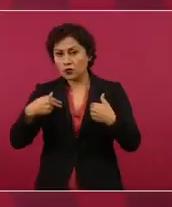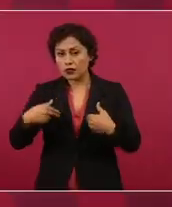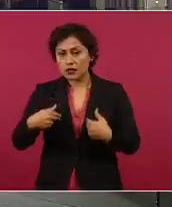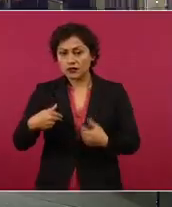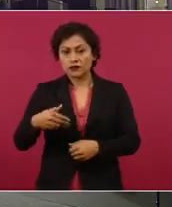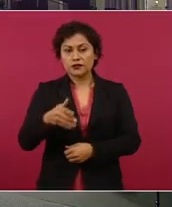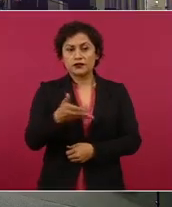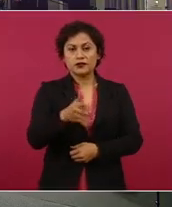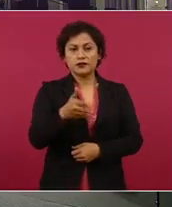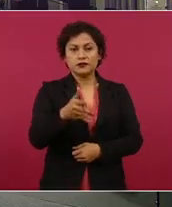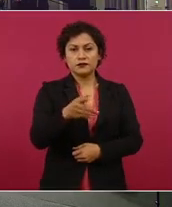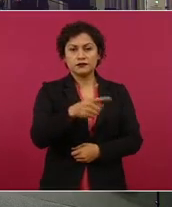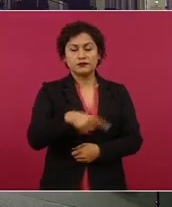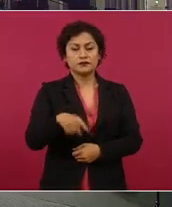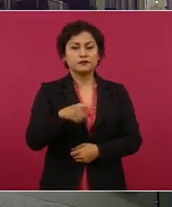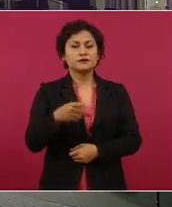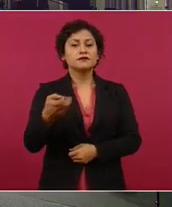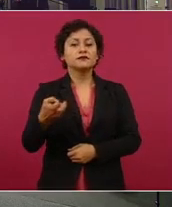aproximadamente.